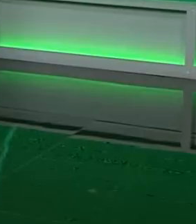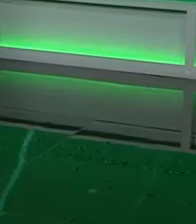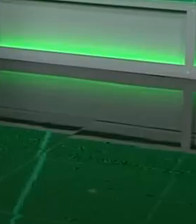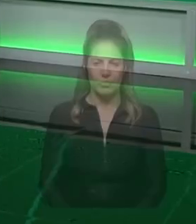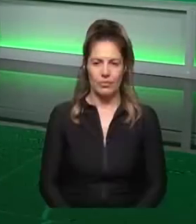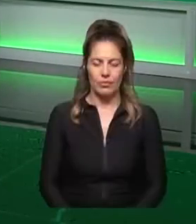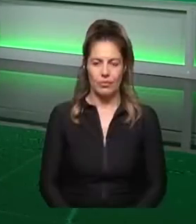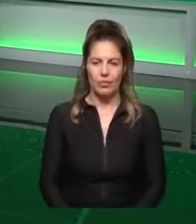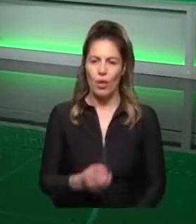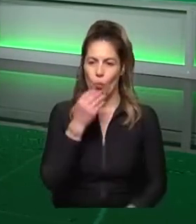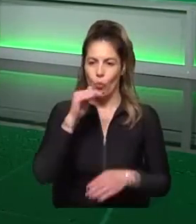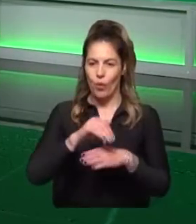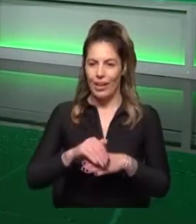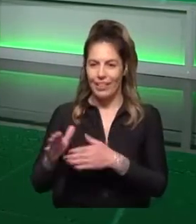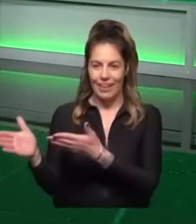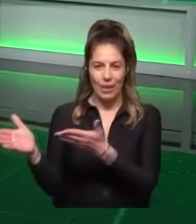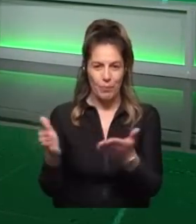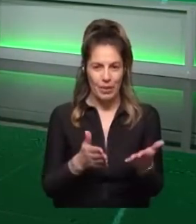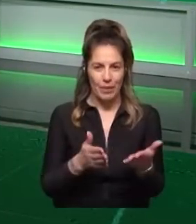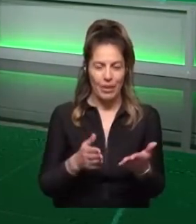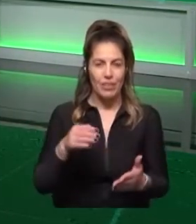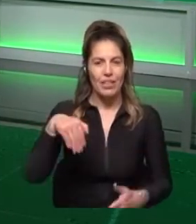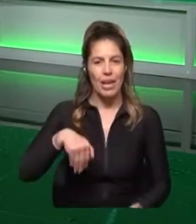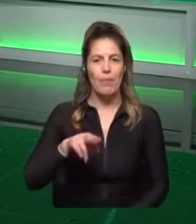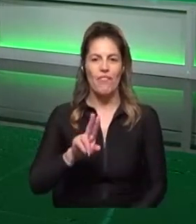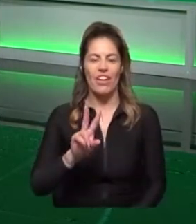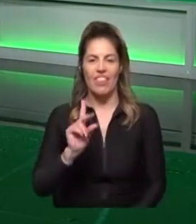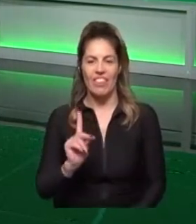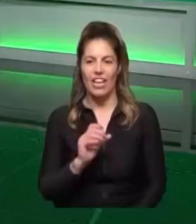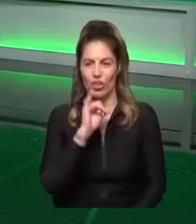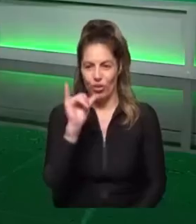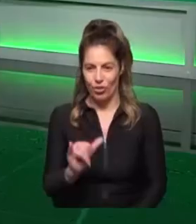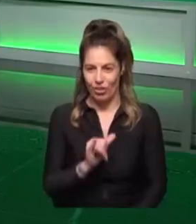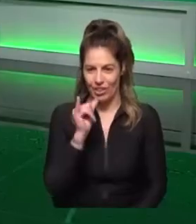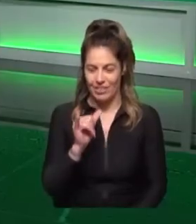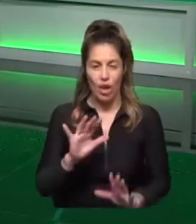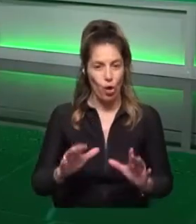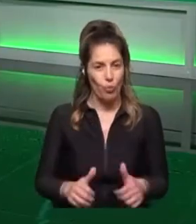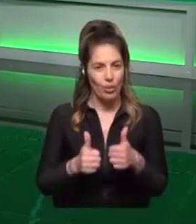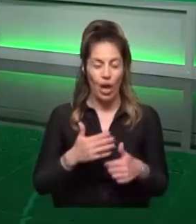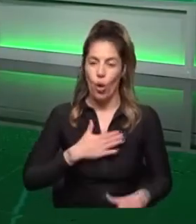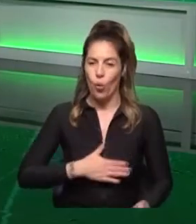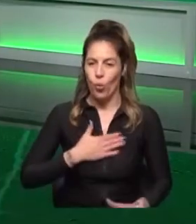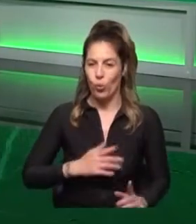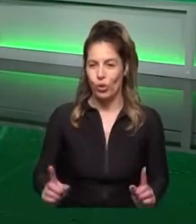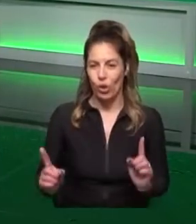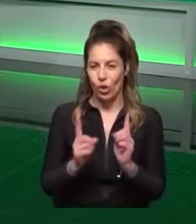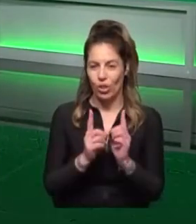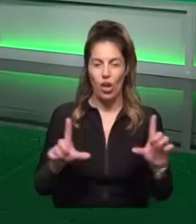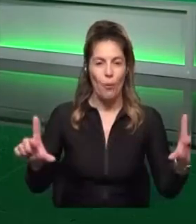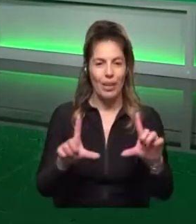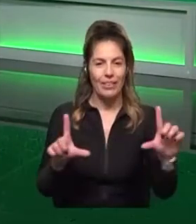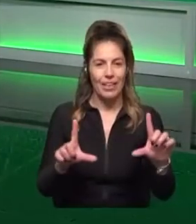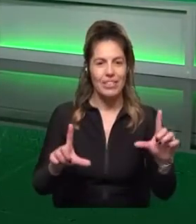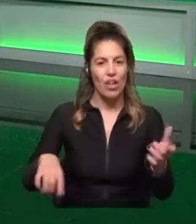Buenas tardes bienvenidas Bienvenidos a la edición central de mvd noticias Cómo estás Martín Cómo andás Natalia es un gusto reencontrarnos en la pantalla de TV